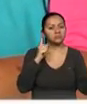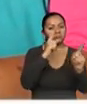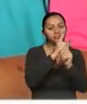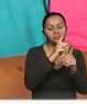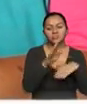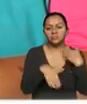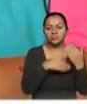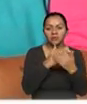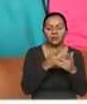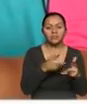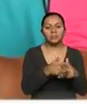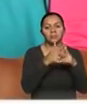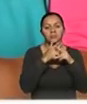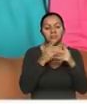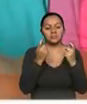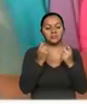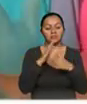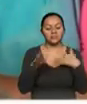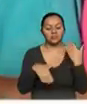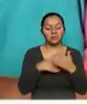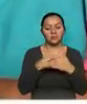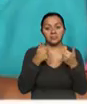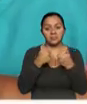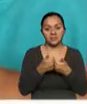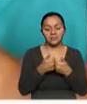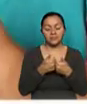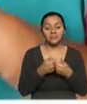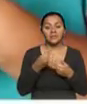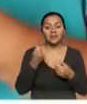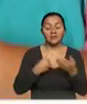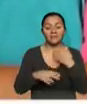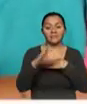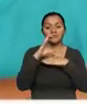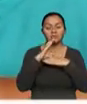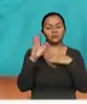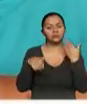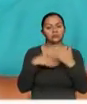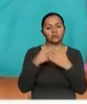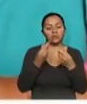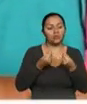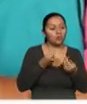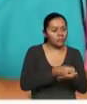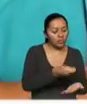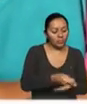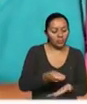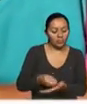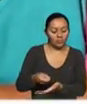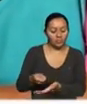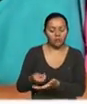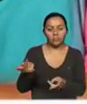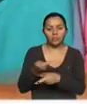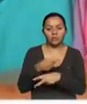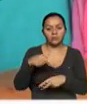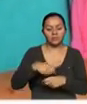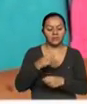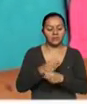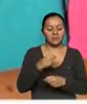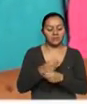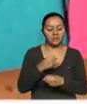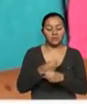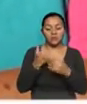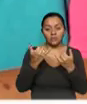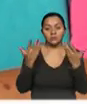la pérdida de todos mis bienes. He invertido en todo lo que es el capital de producto para mi trabajo. Aquí